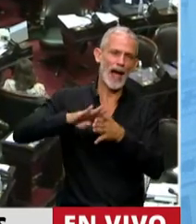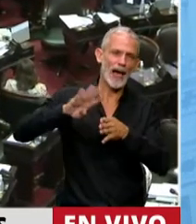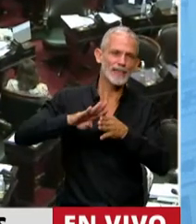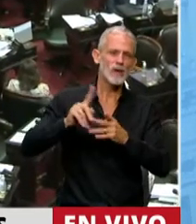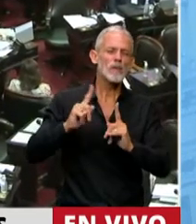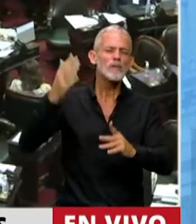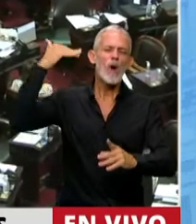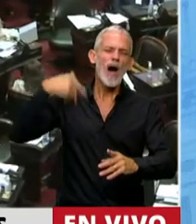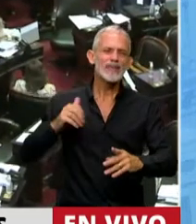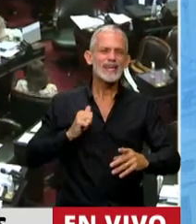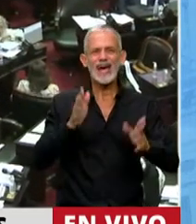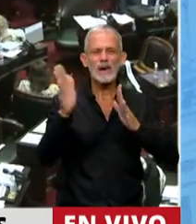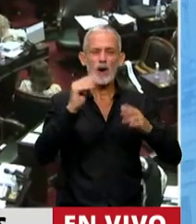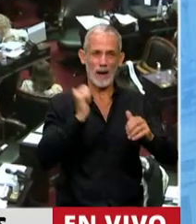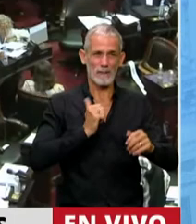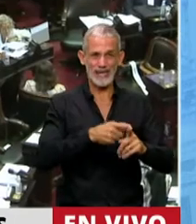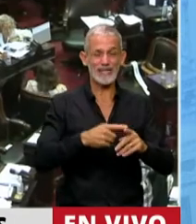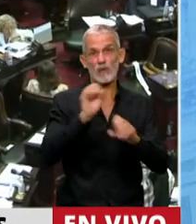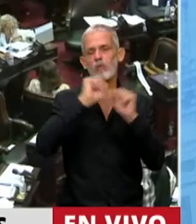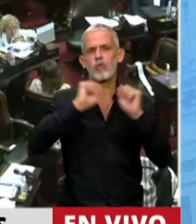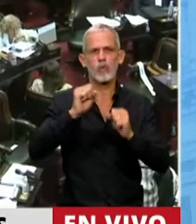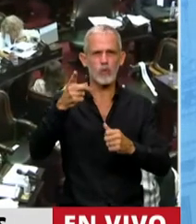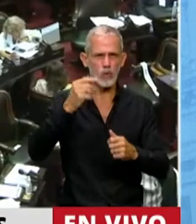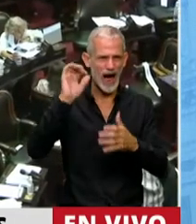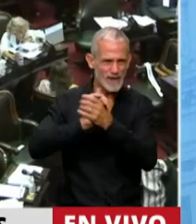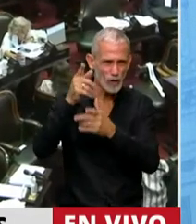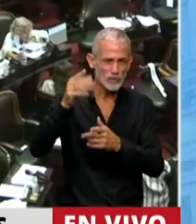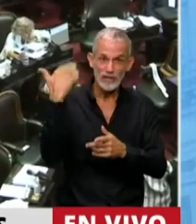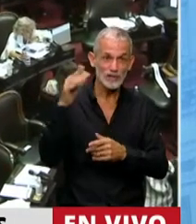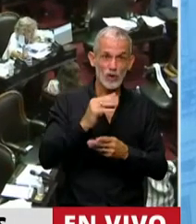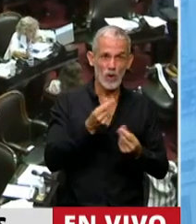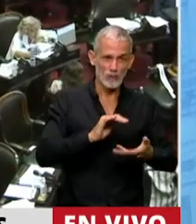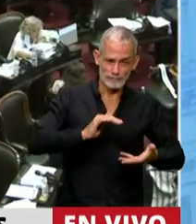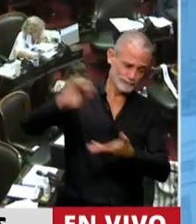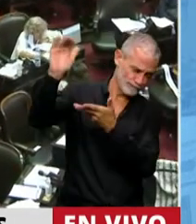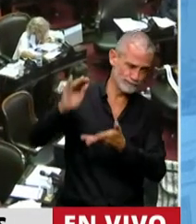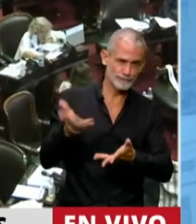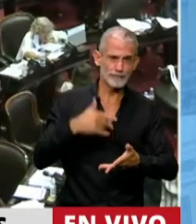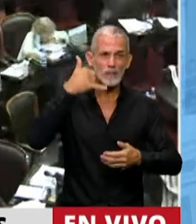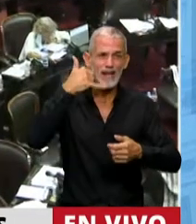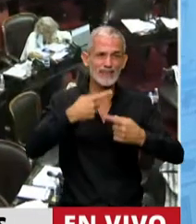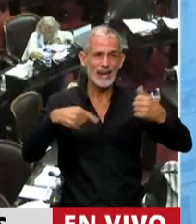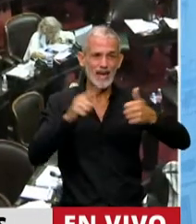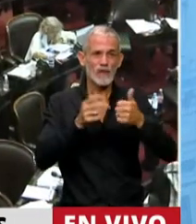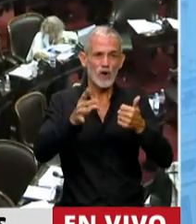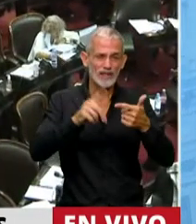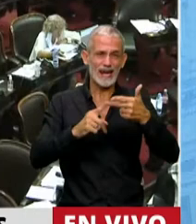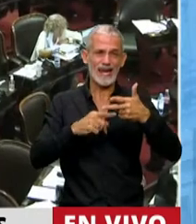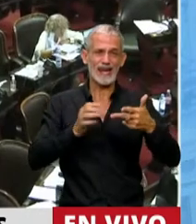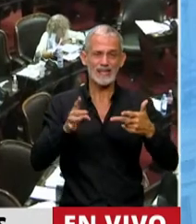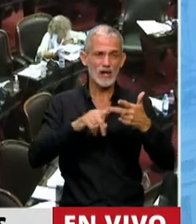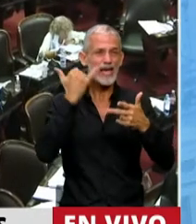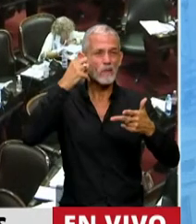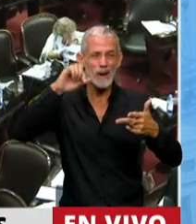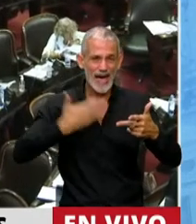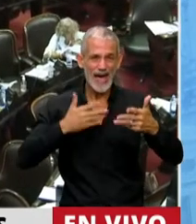de la época de la dictadura. La hiperinflación de Alfonsín, se entregó todo el patrimonio nacional, los teléfonos, los trenes, los ferrocarriles,